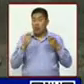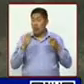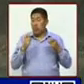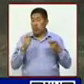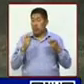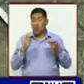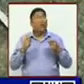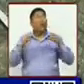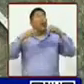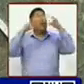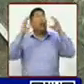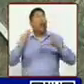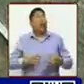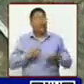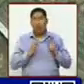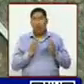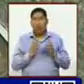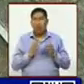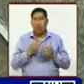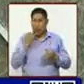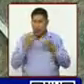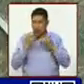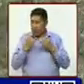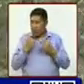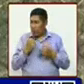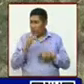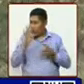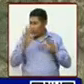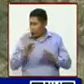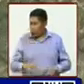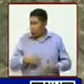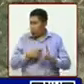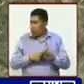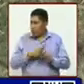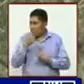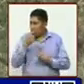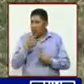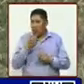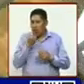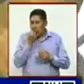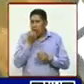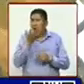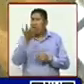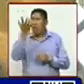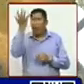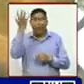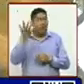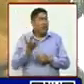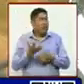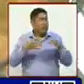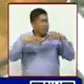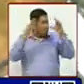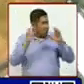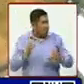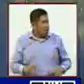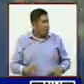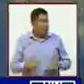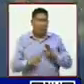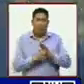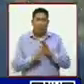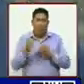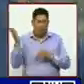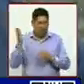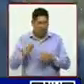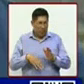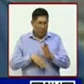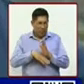y monitoreo climático. Hablamos desde datos meteorológicos, lluvia, temperatura, evaporación, vemos clima. En el caso de la